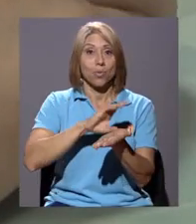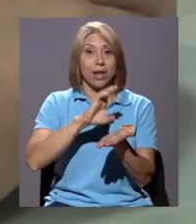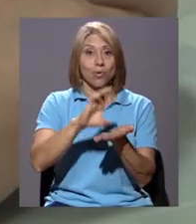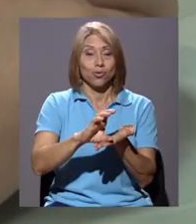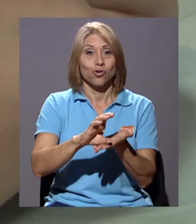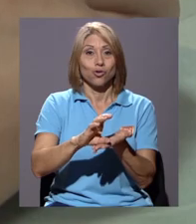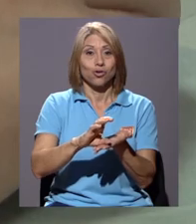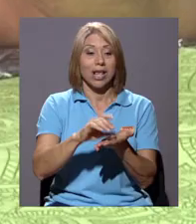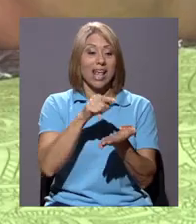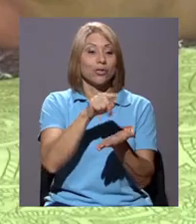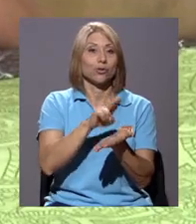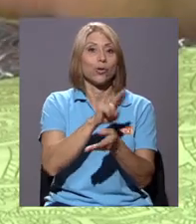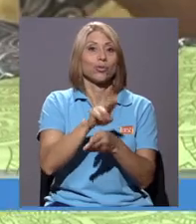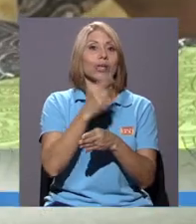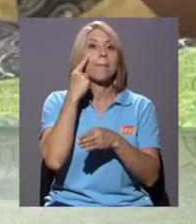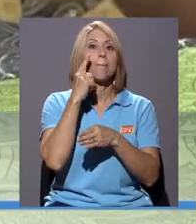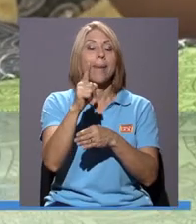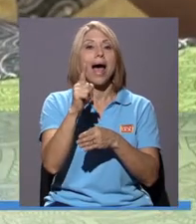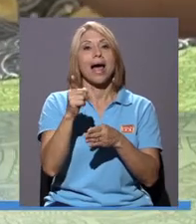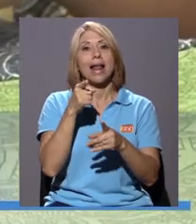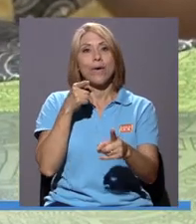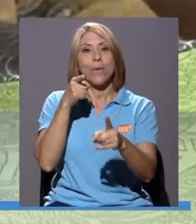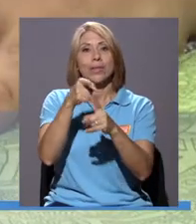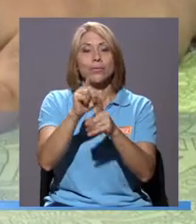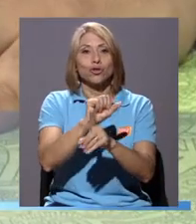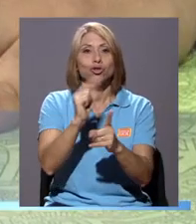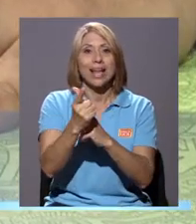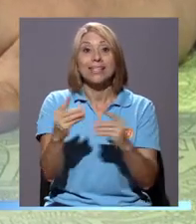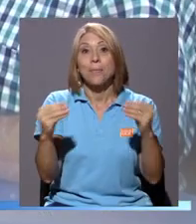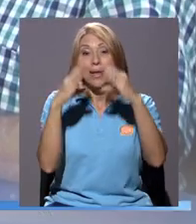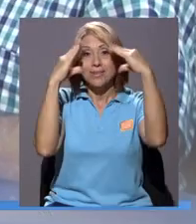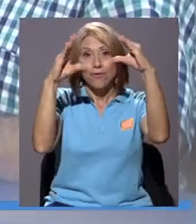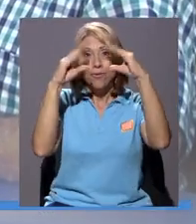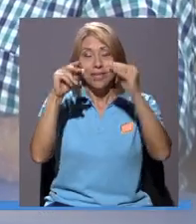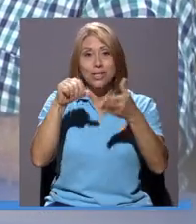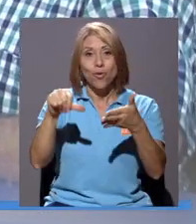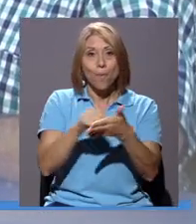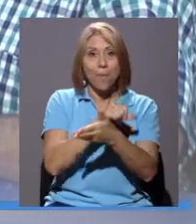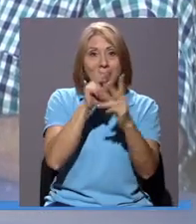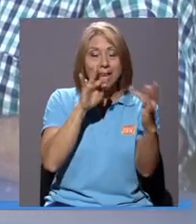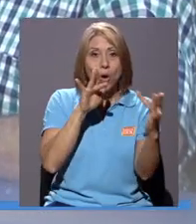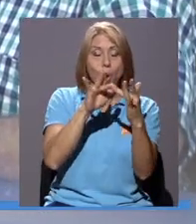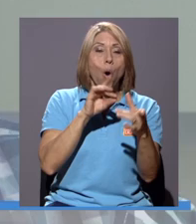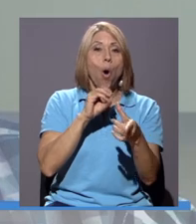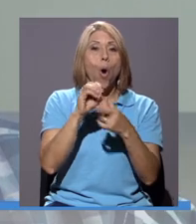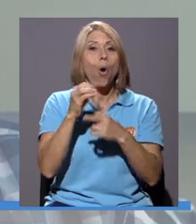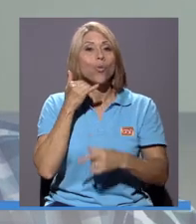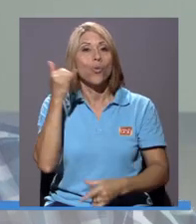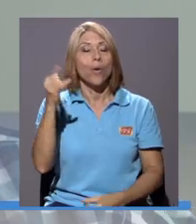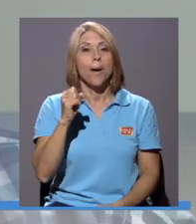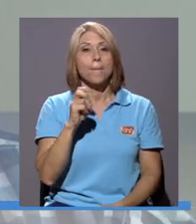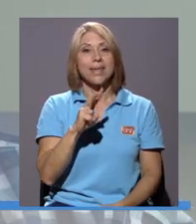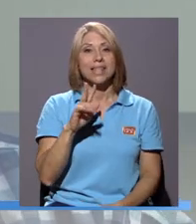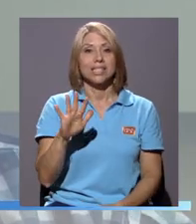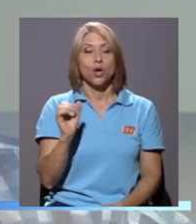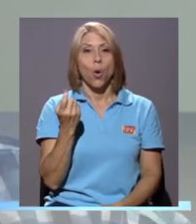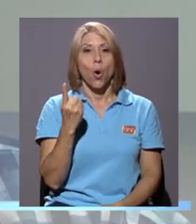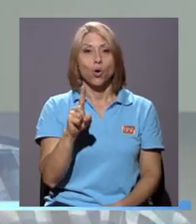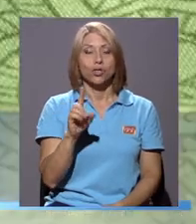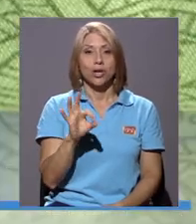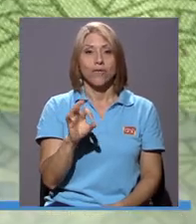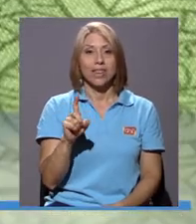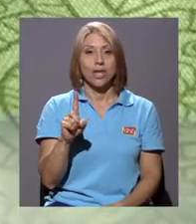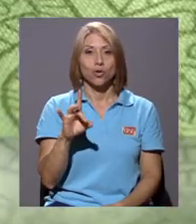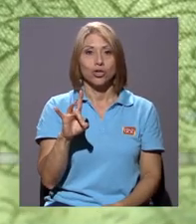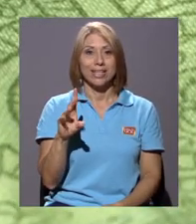destinados a causas sociales. Para más información puede visitar la página web o llamar al teléfono 2511-9186.